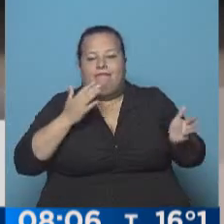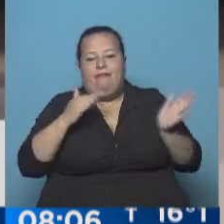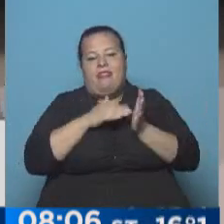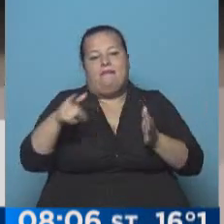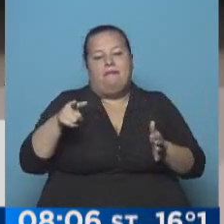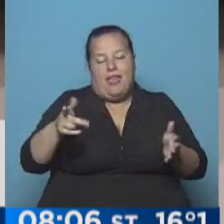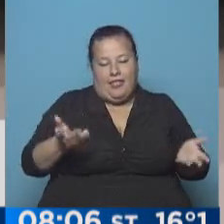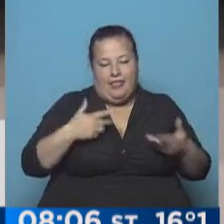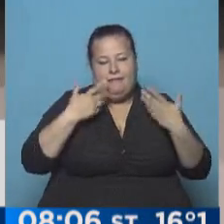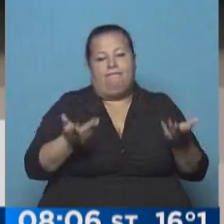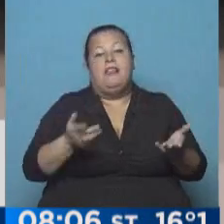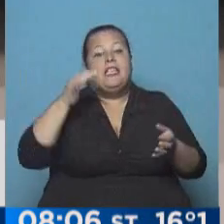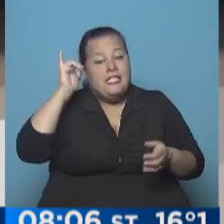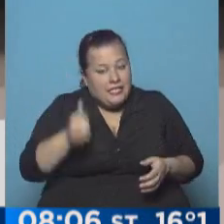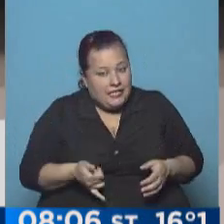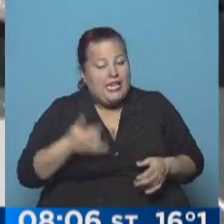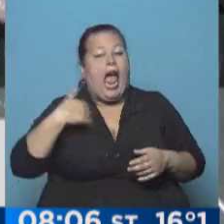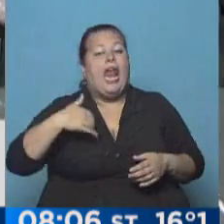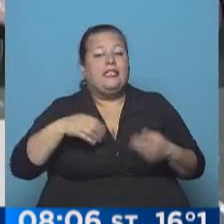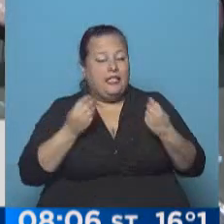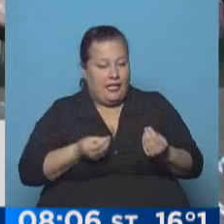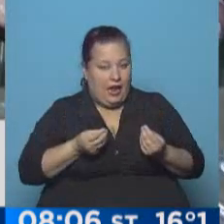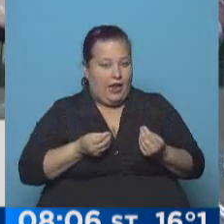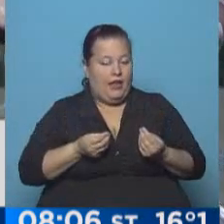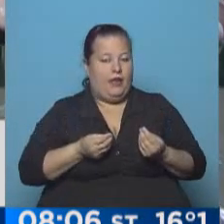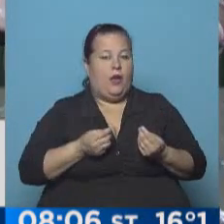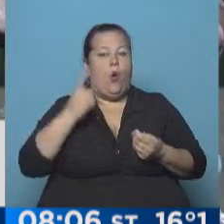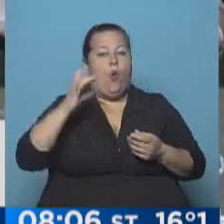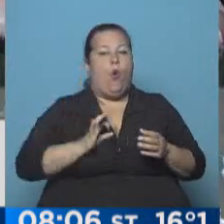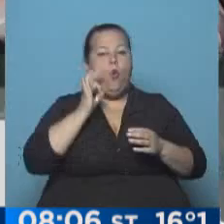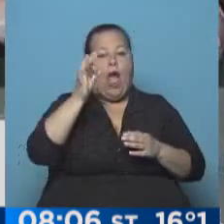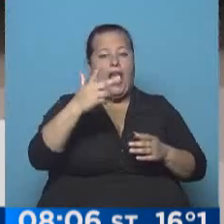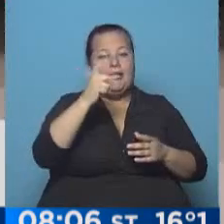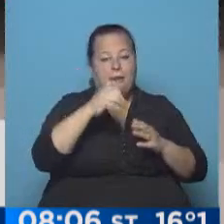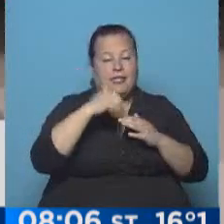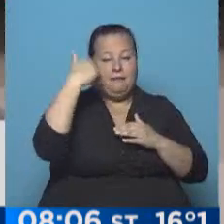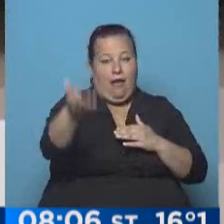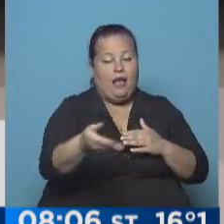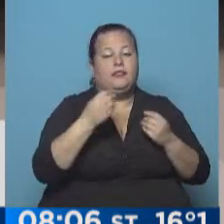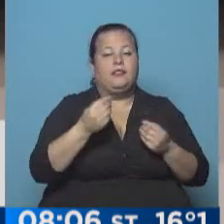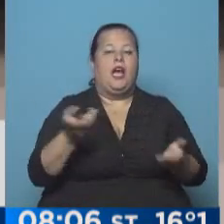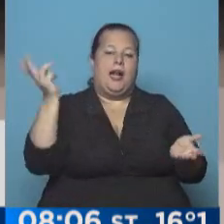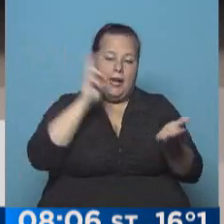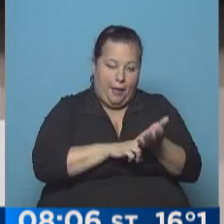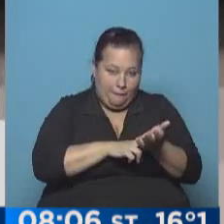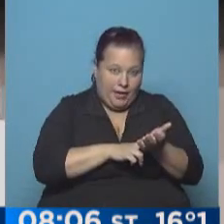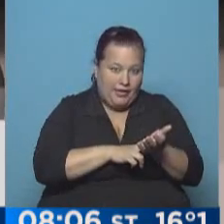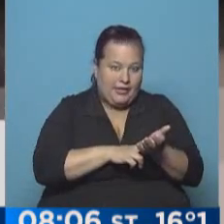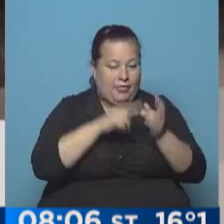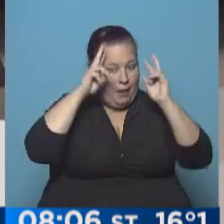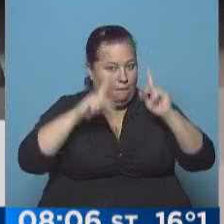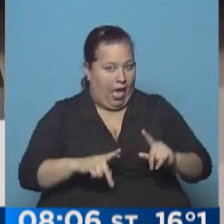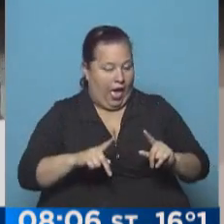arriesgar demasiado lo que sí queda para argentina un año y tres meses después es una ratificación de la